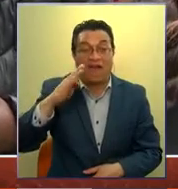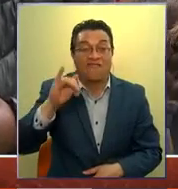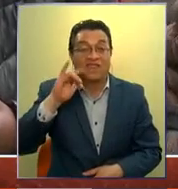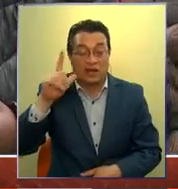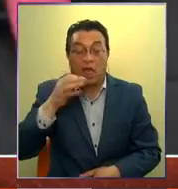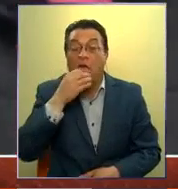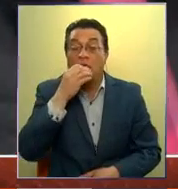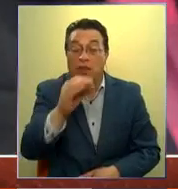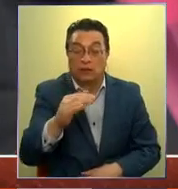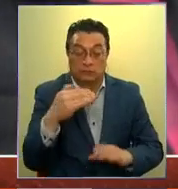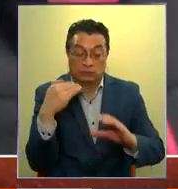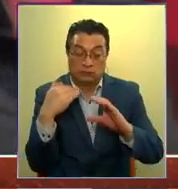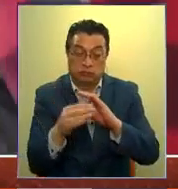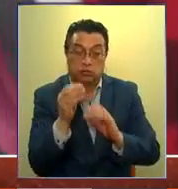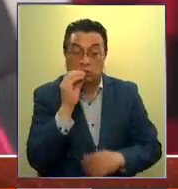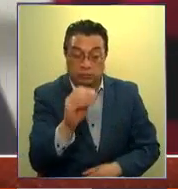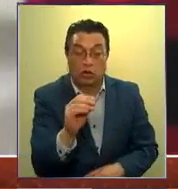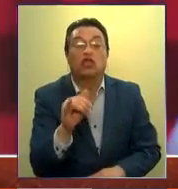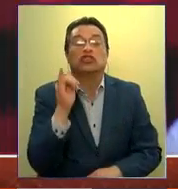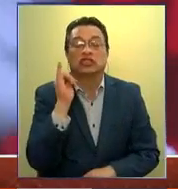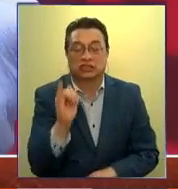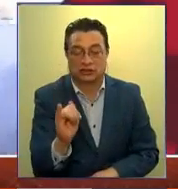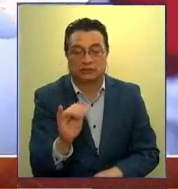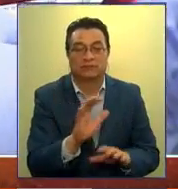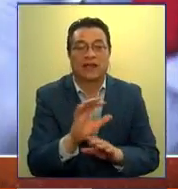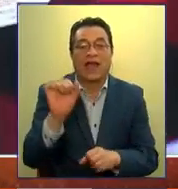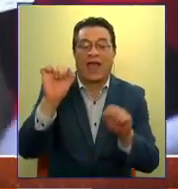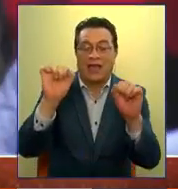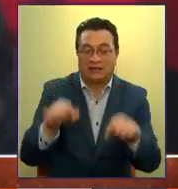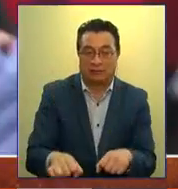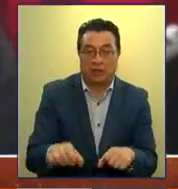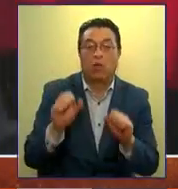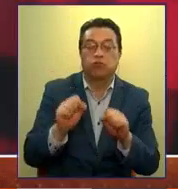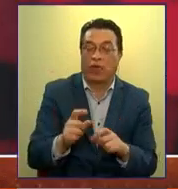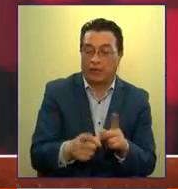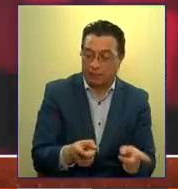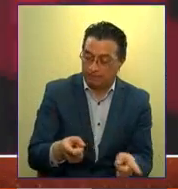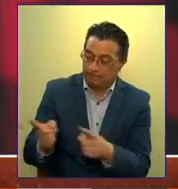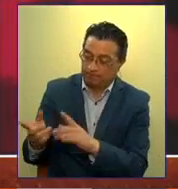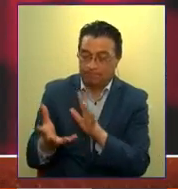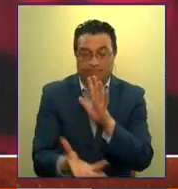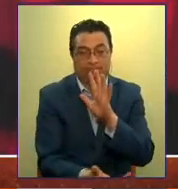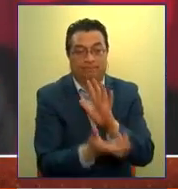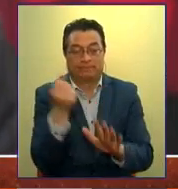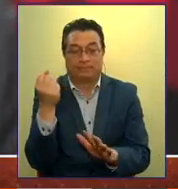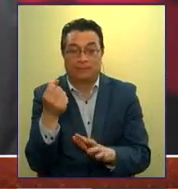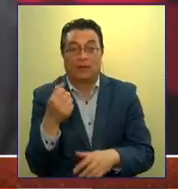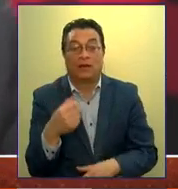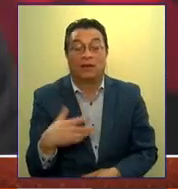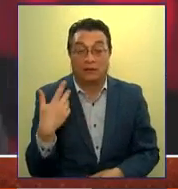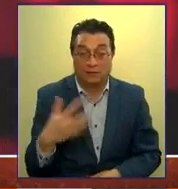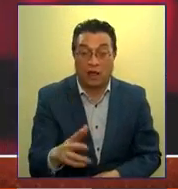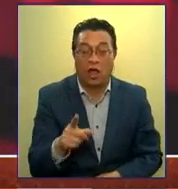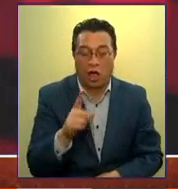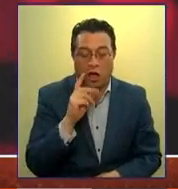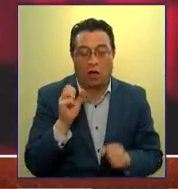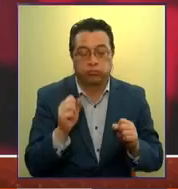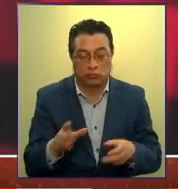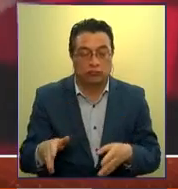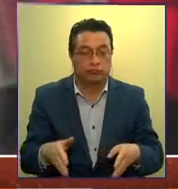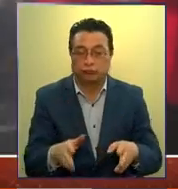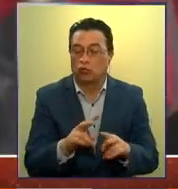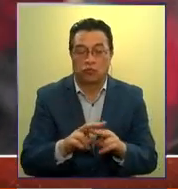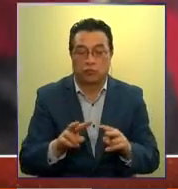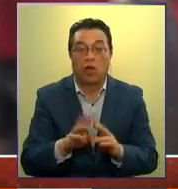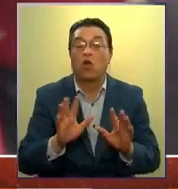diciéndole efectivamente dónde va a poder cobrar su retiro de fondo. Y los valevistas sí están entre esas alternativas. Ya, o sea, usted está